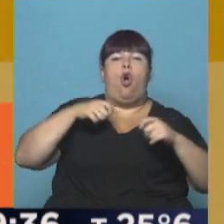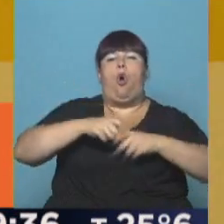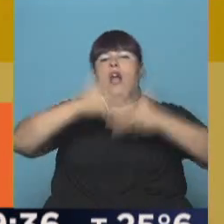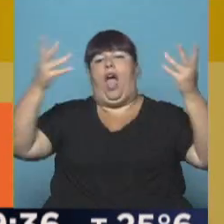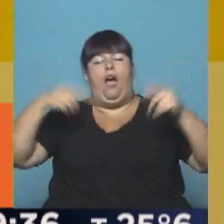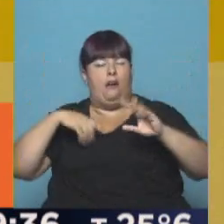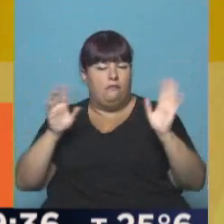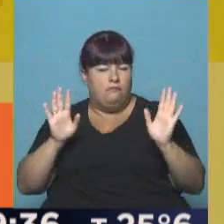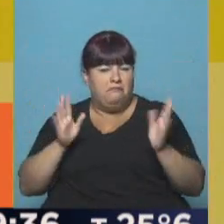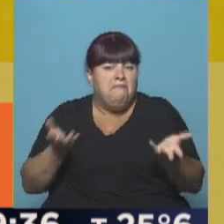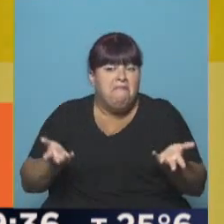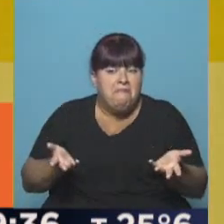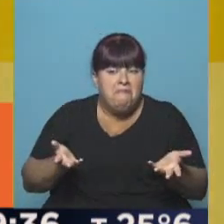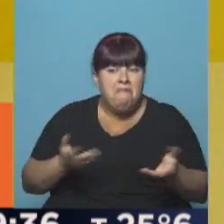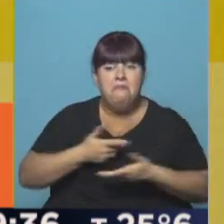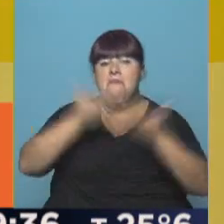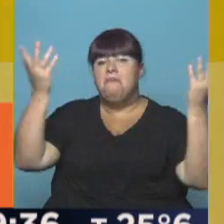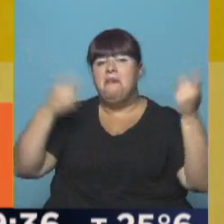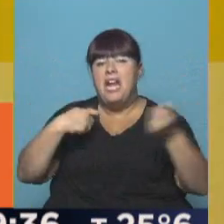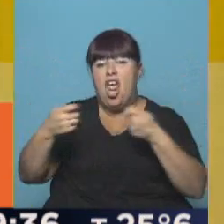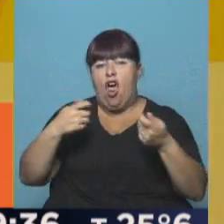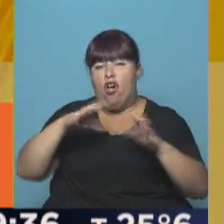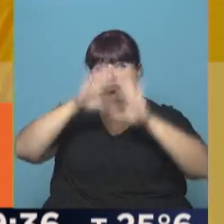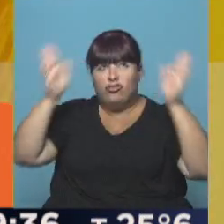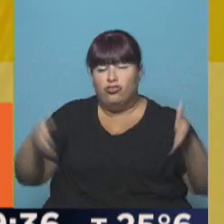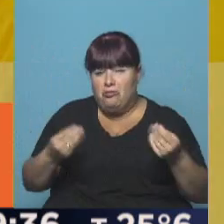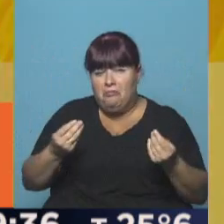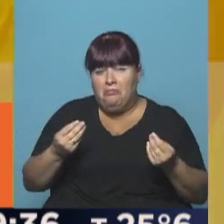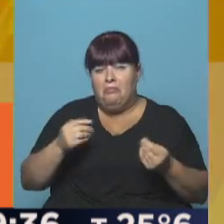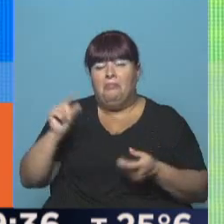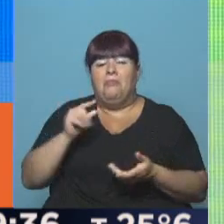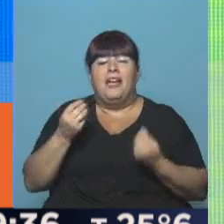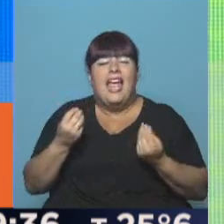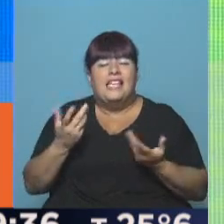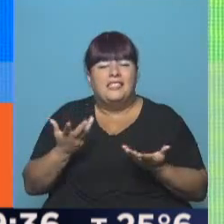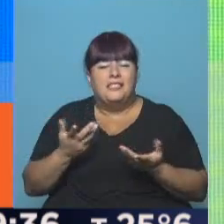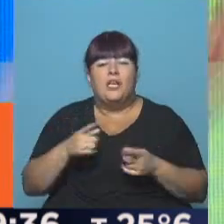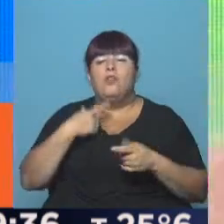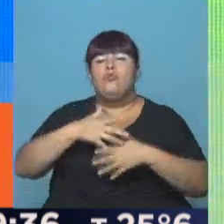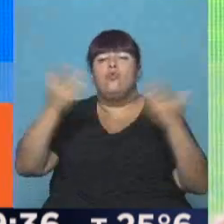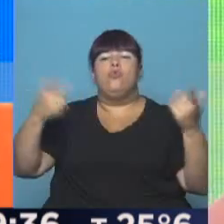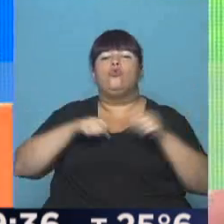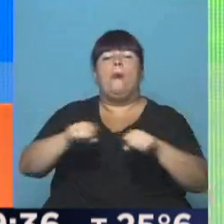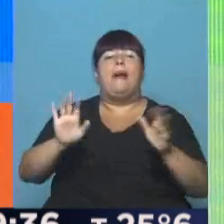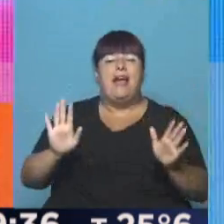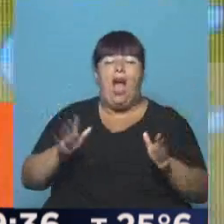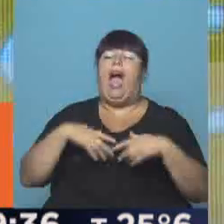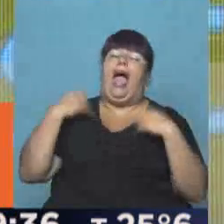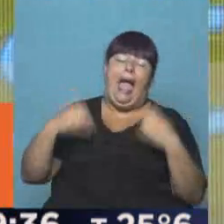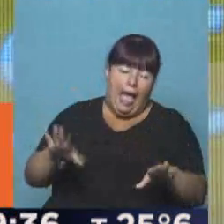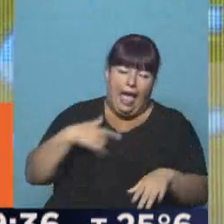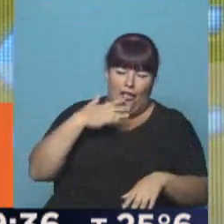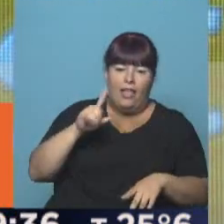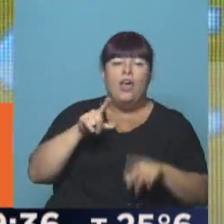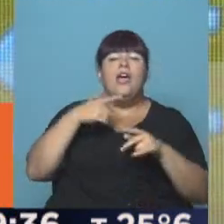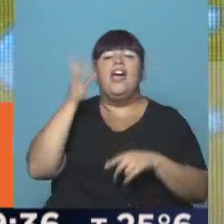superficie eh la gran superficie es un comercio de ocasión de temporalidad una gran superficie supermercado por ejemplo